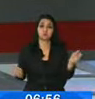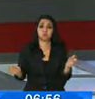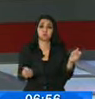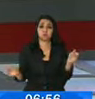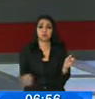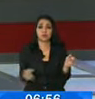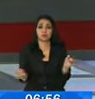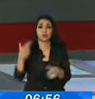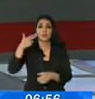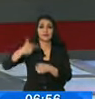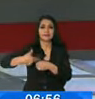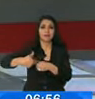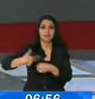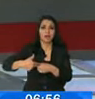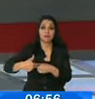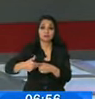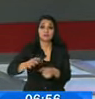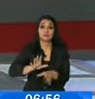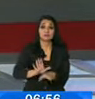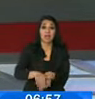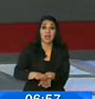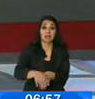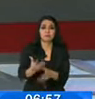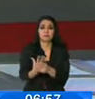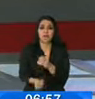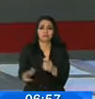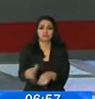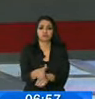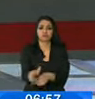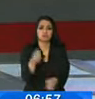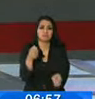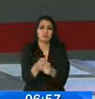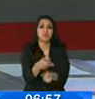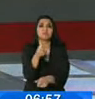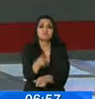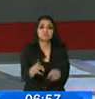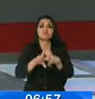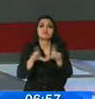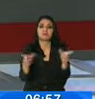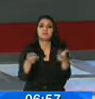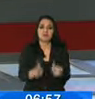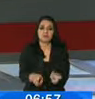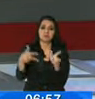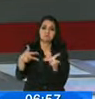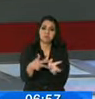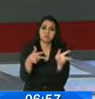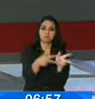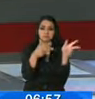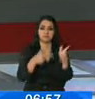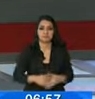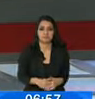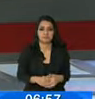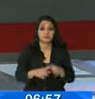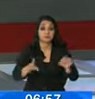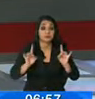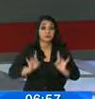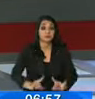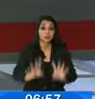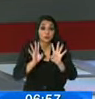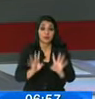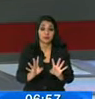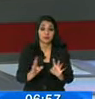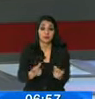diésel aparentemente perdió los frenos y se impactó contra otra de la misma empresa que también transportaba combustible. Afortunadamente, el